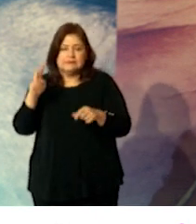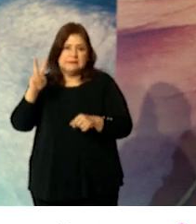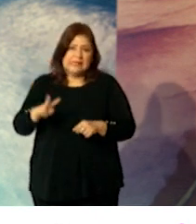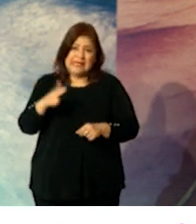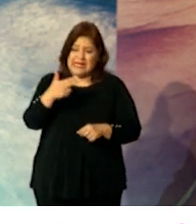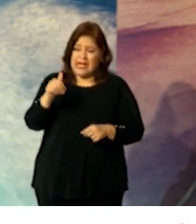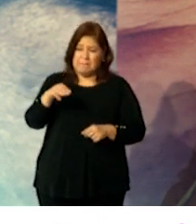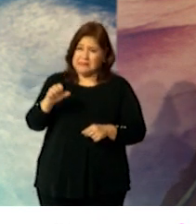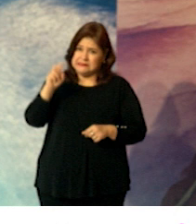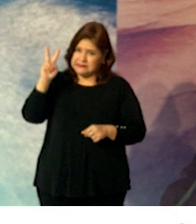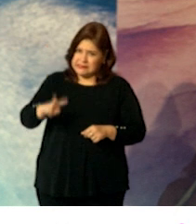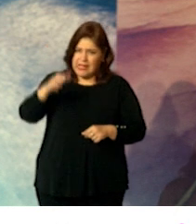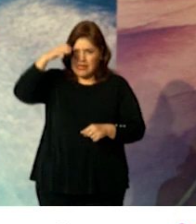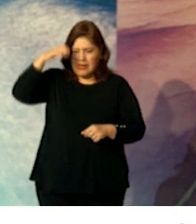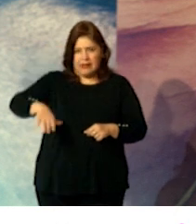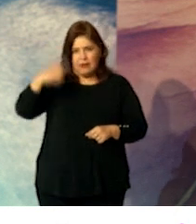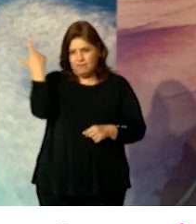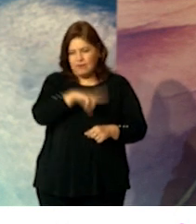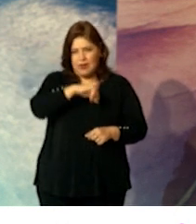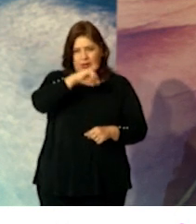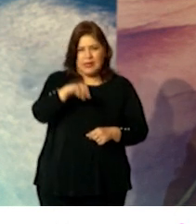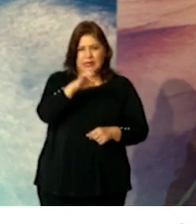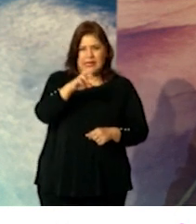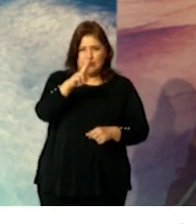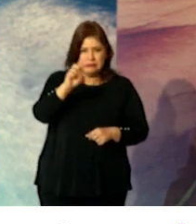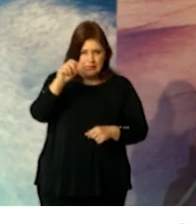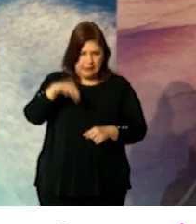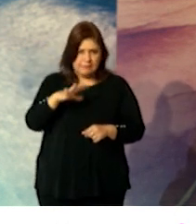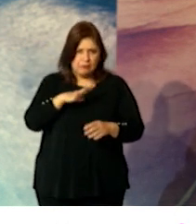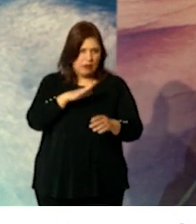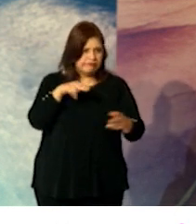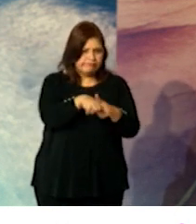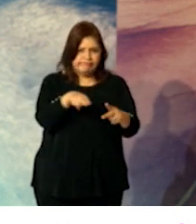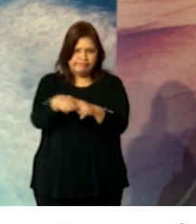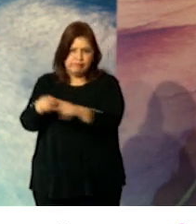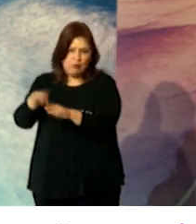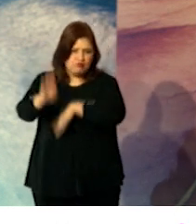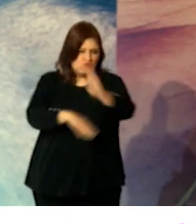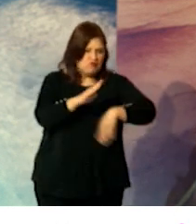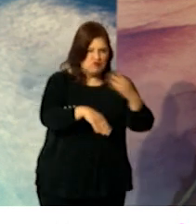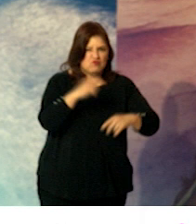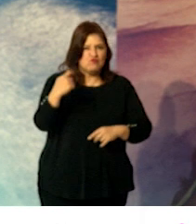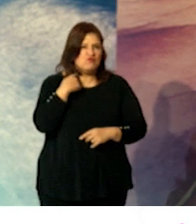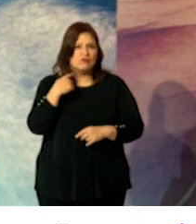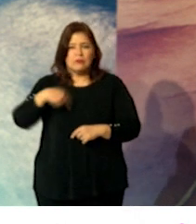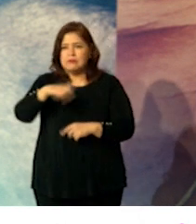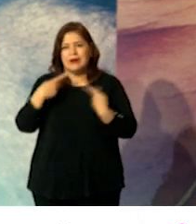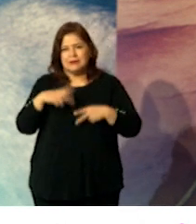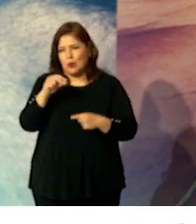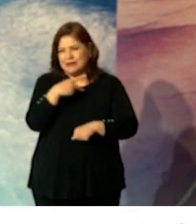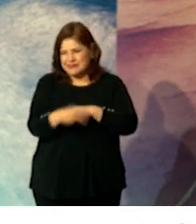Hamás en Jerusalén fue una barbaridad, uno no puede matar a esta gente y no puede poner en riesgo de genocidio a toda una